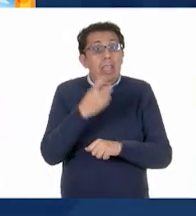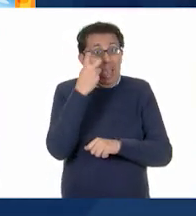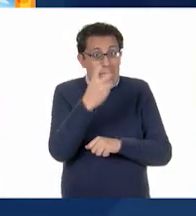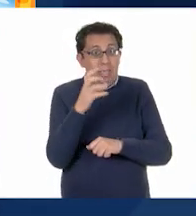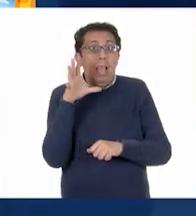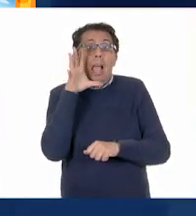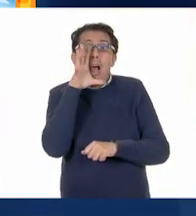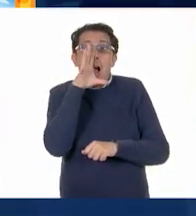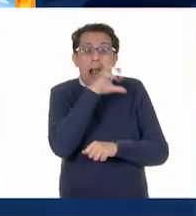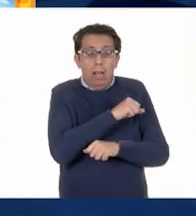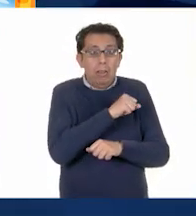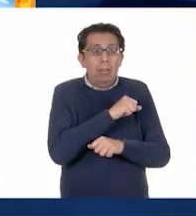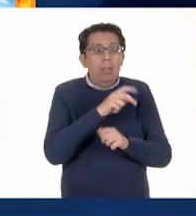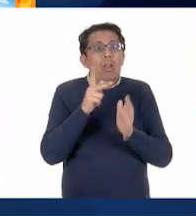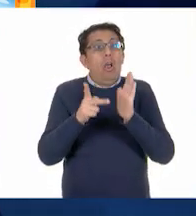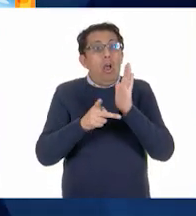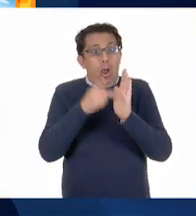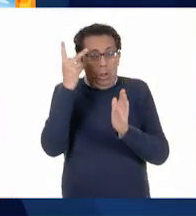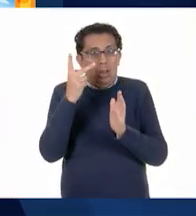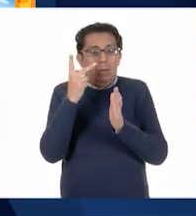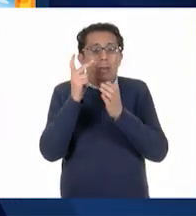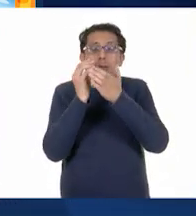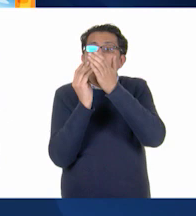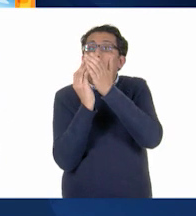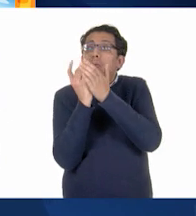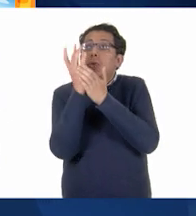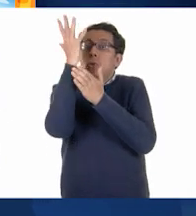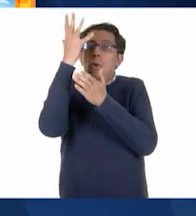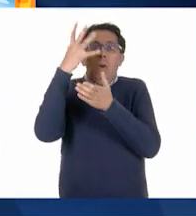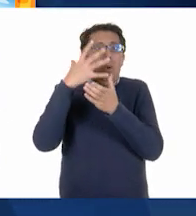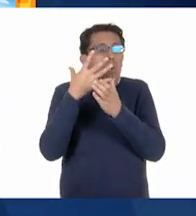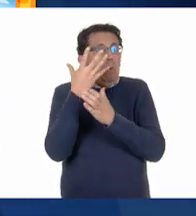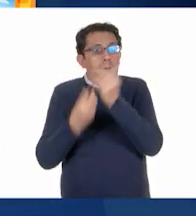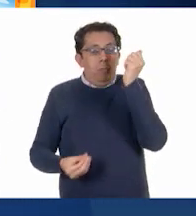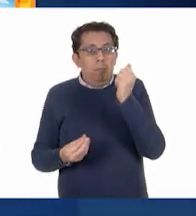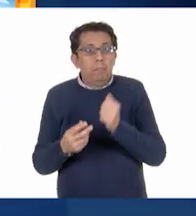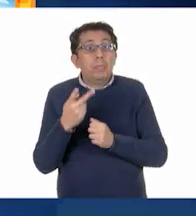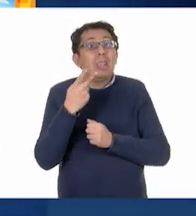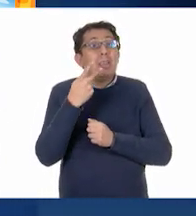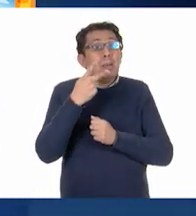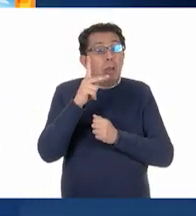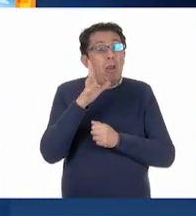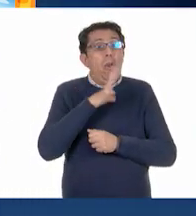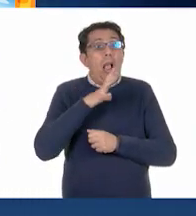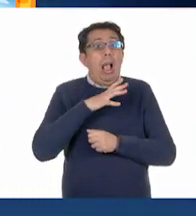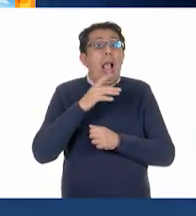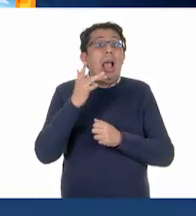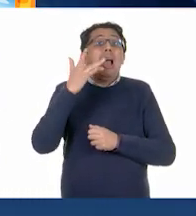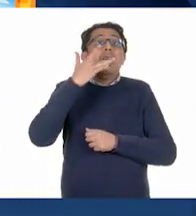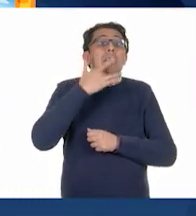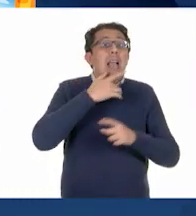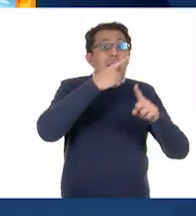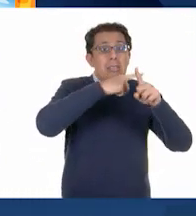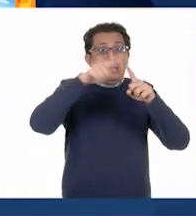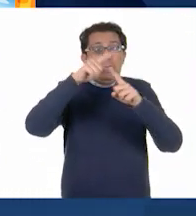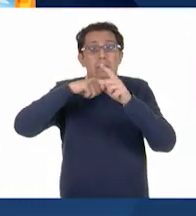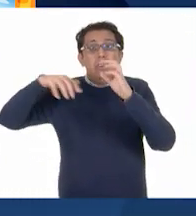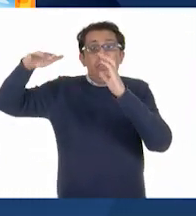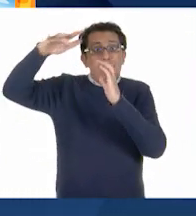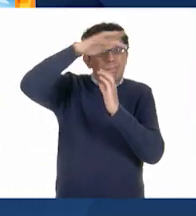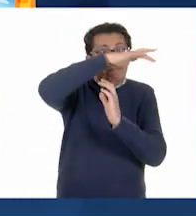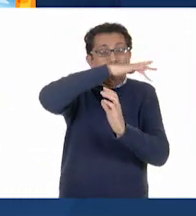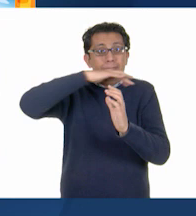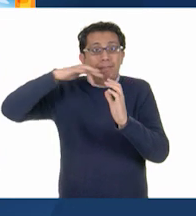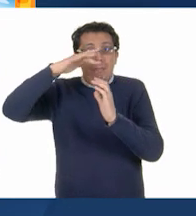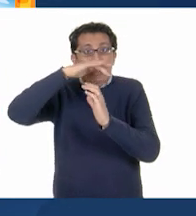refleja atraviesa la atmósfera y escapa, pero gran parte se retiene por los gases de efecto invernadero de la atmósfera,